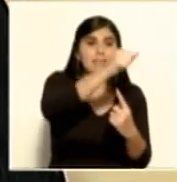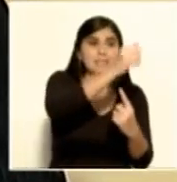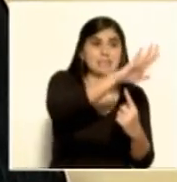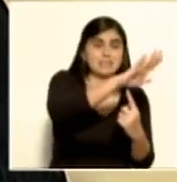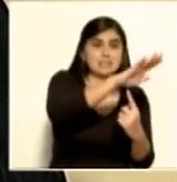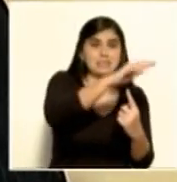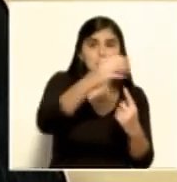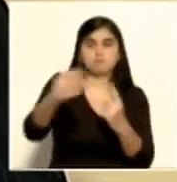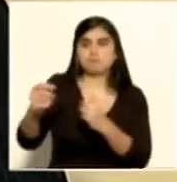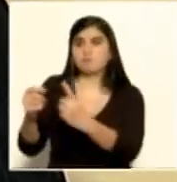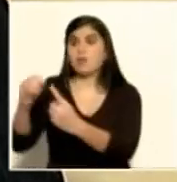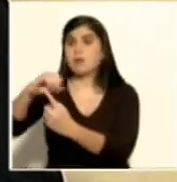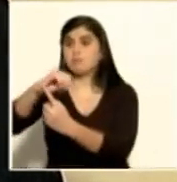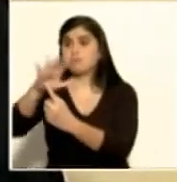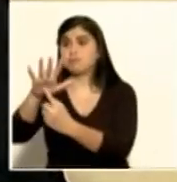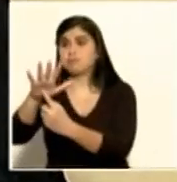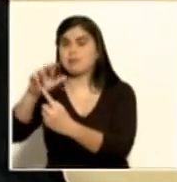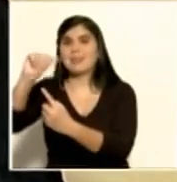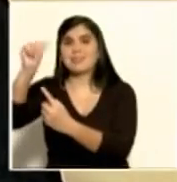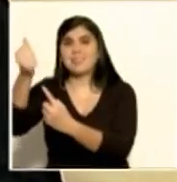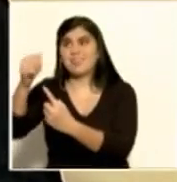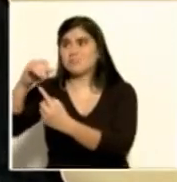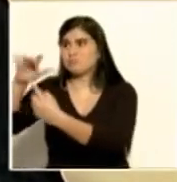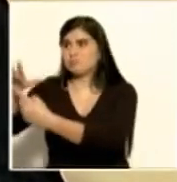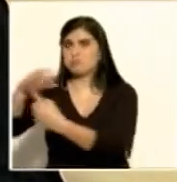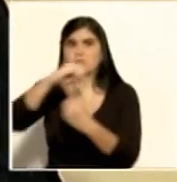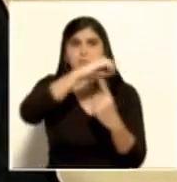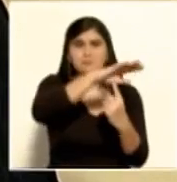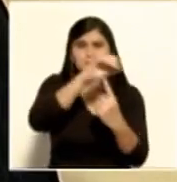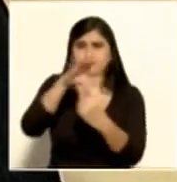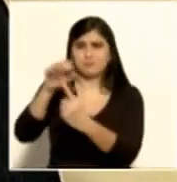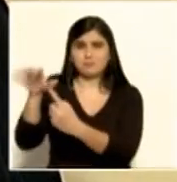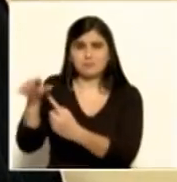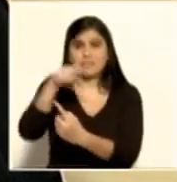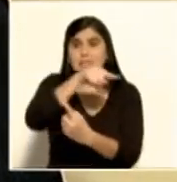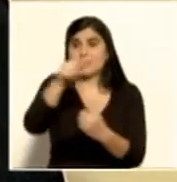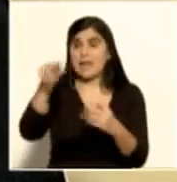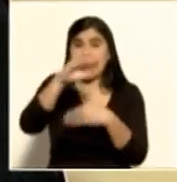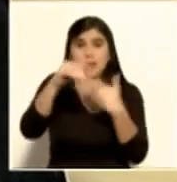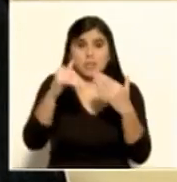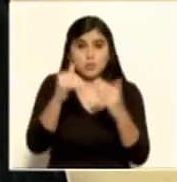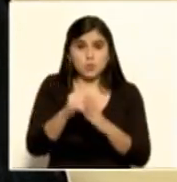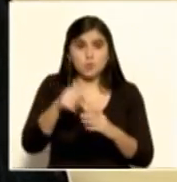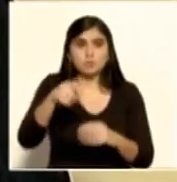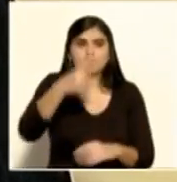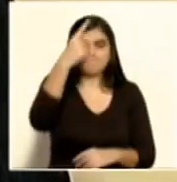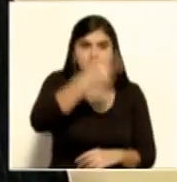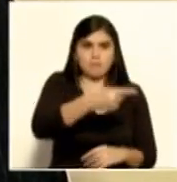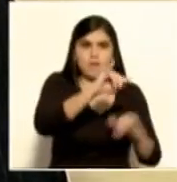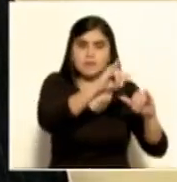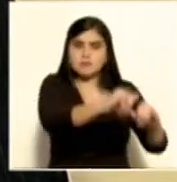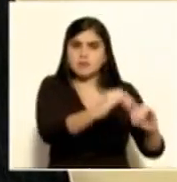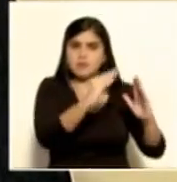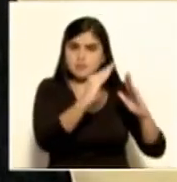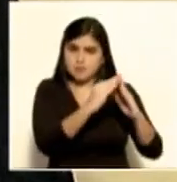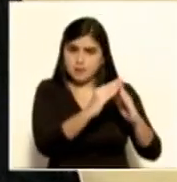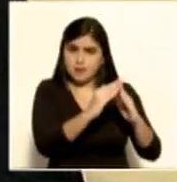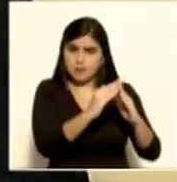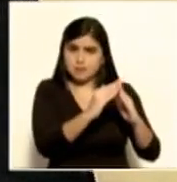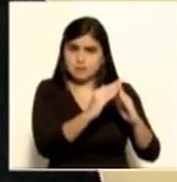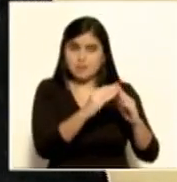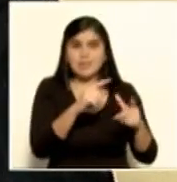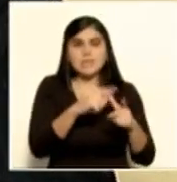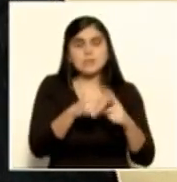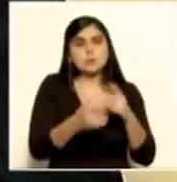contactos cercanos, que esos son los que tenemos que aplicar la orden sanitaria para que se queden en la casa. Entonces, posiblemente